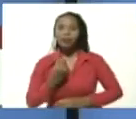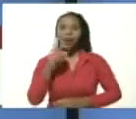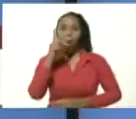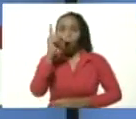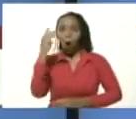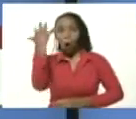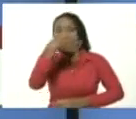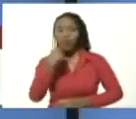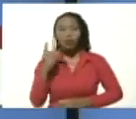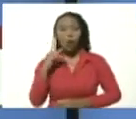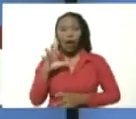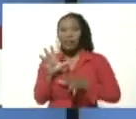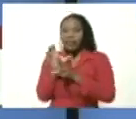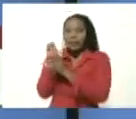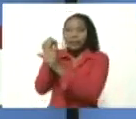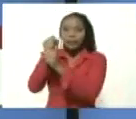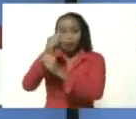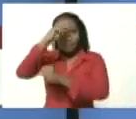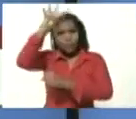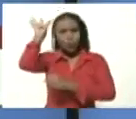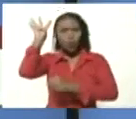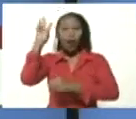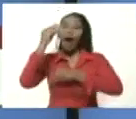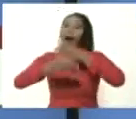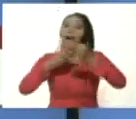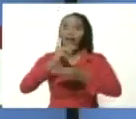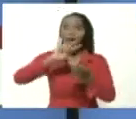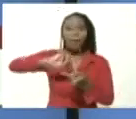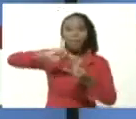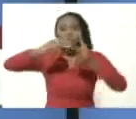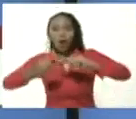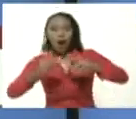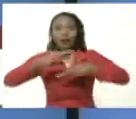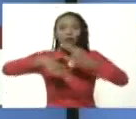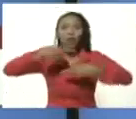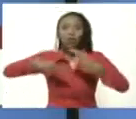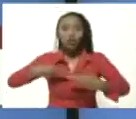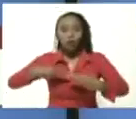Robert Serra, no es aferrarse a un cargo, ¿eh? Es hacer irreversible la revolución bolivariana.